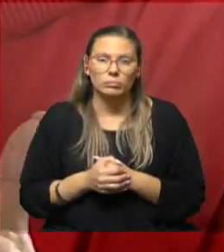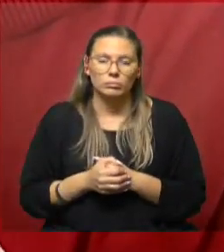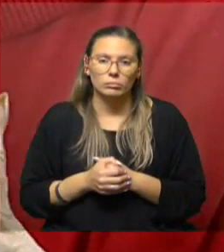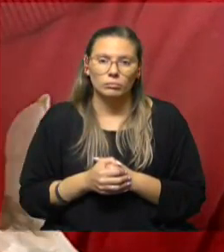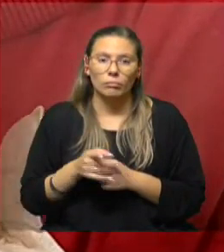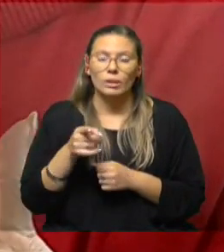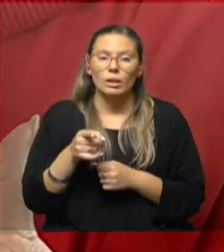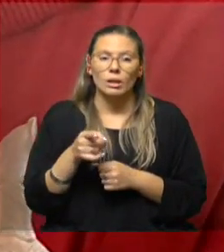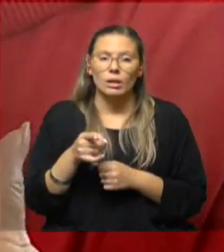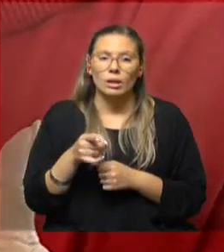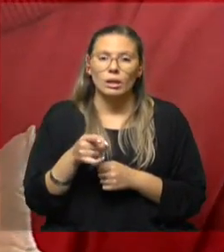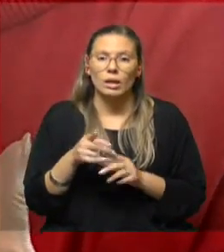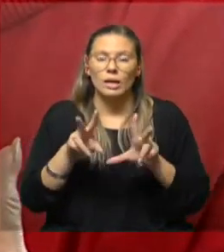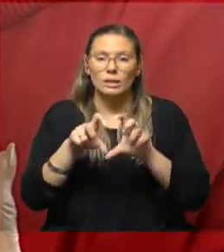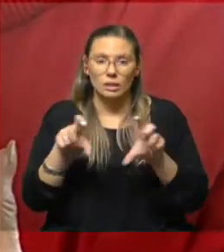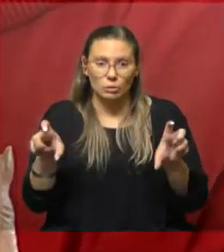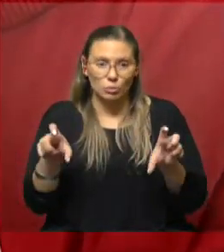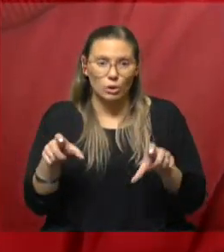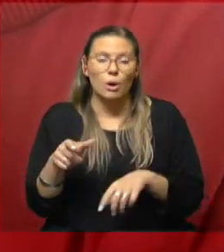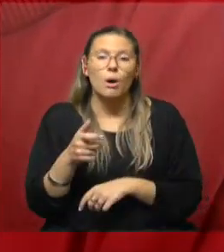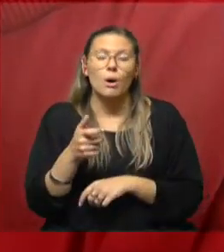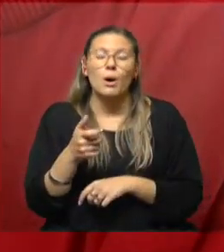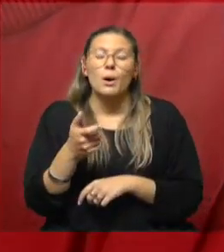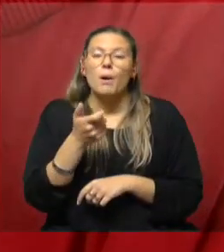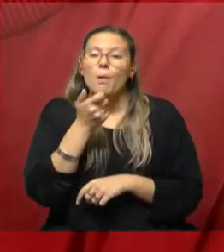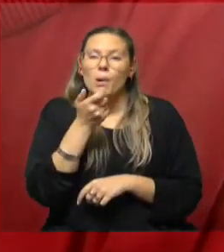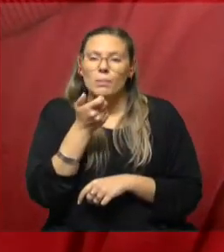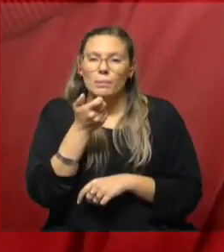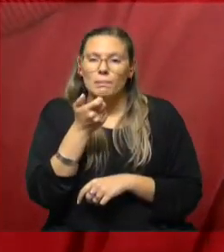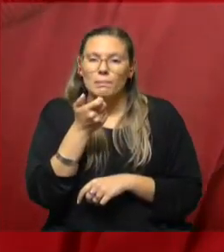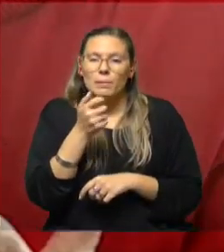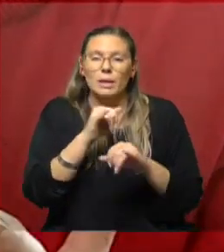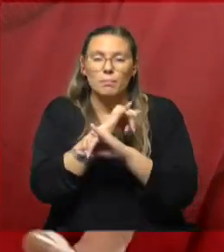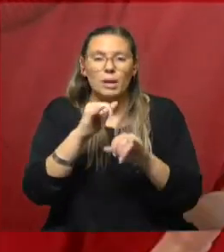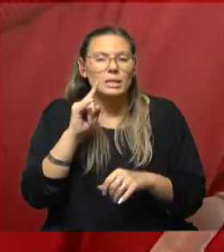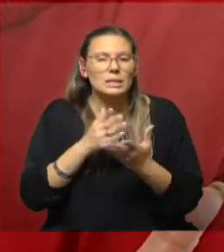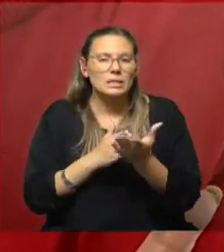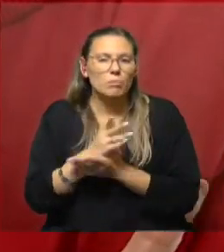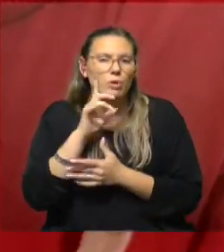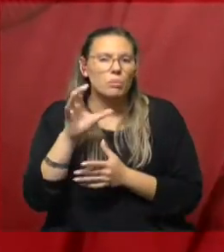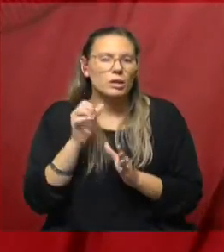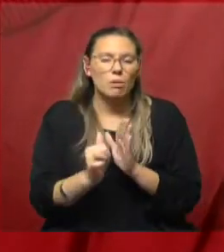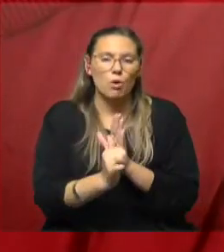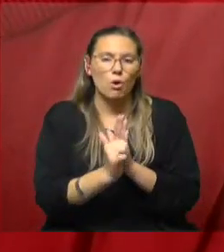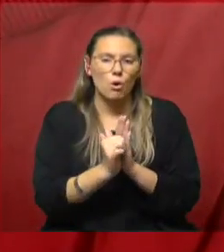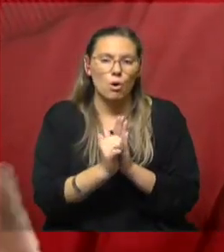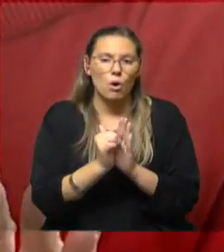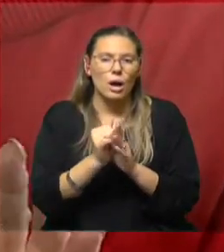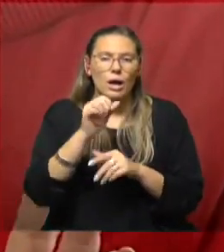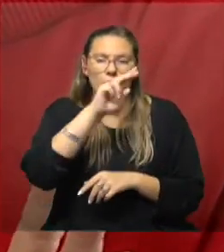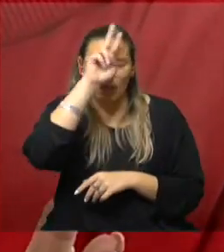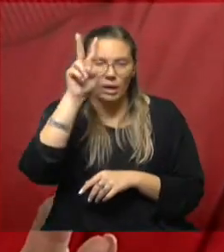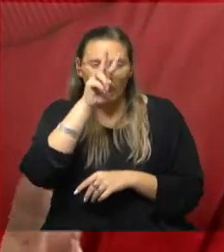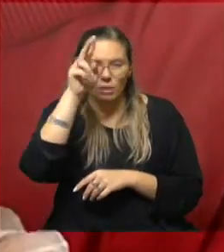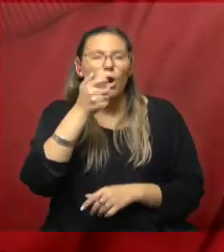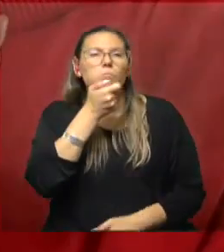ella usa el título La pipa de la paz, y creo que todos tenemos la imagen del oeste cuando los indios fumaban la